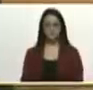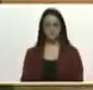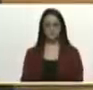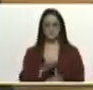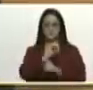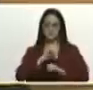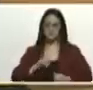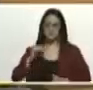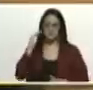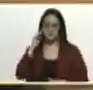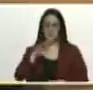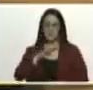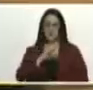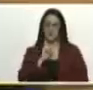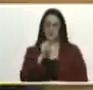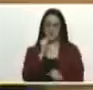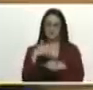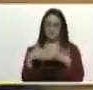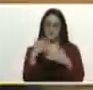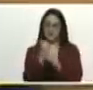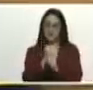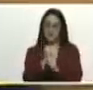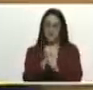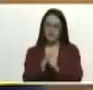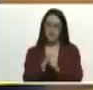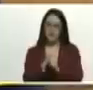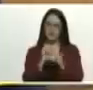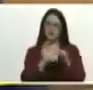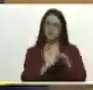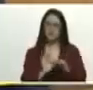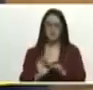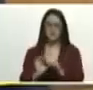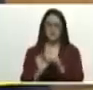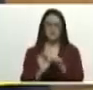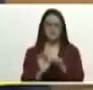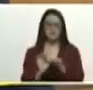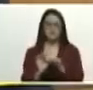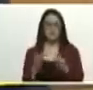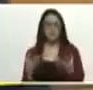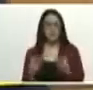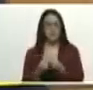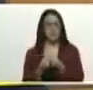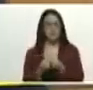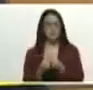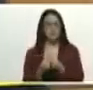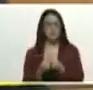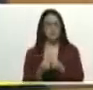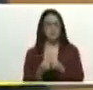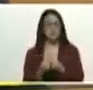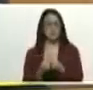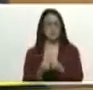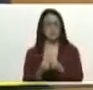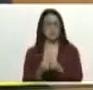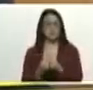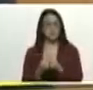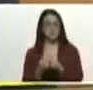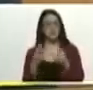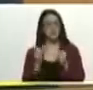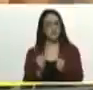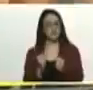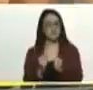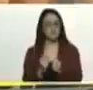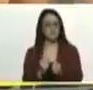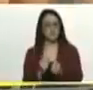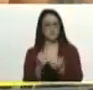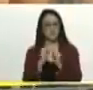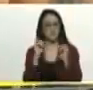Armadas tienen que trabajar de manera cohesa y juntas para poder asegurar la soberanía